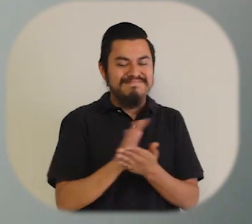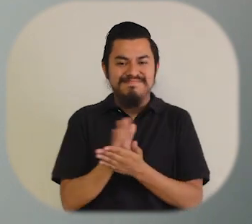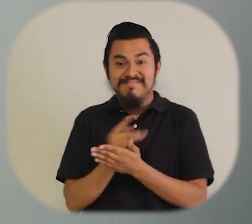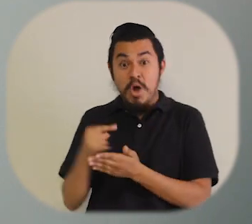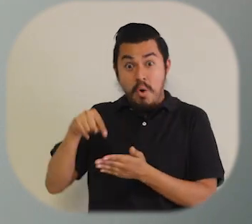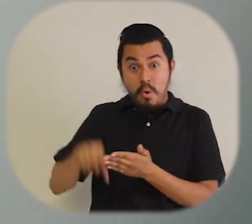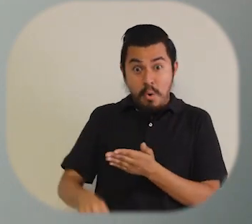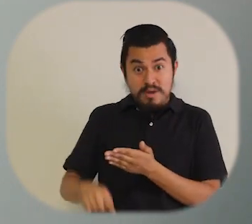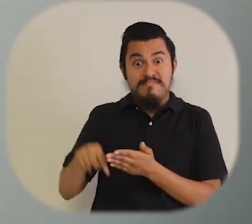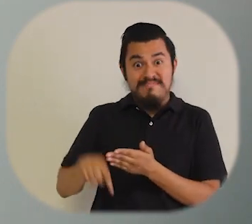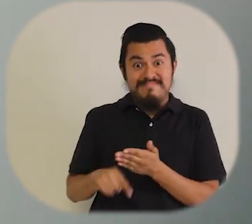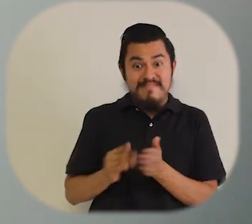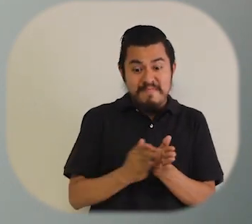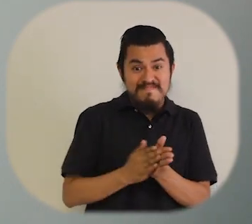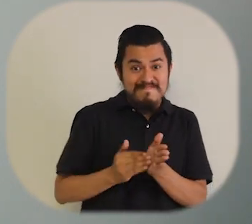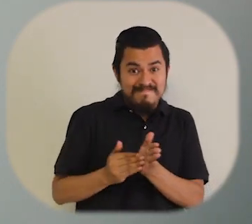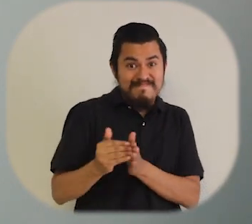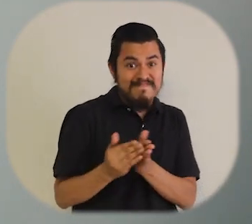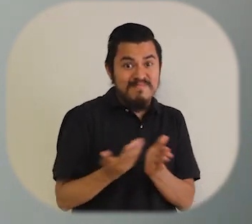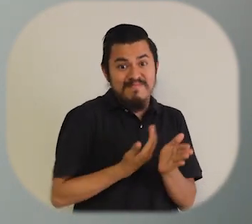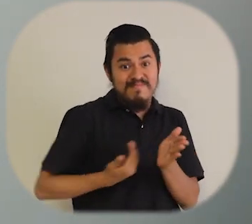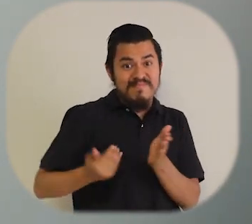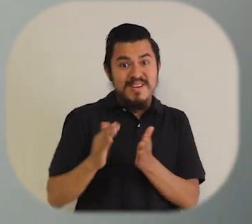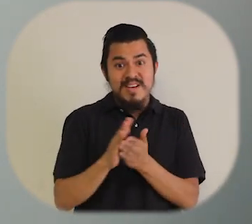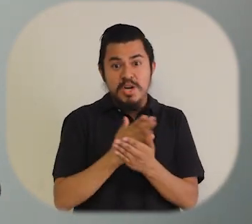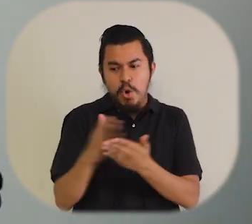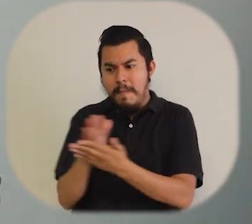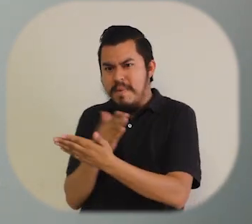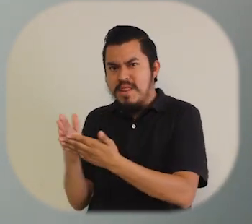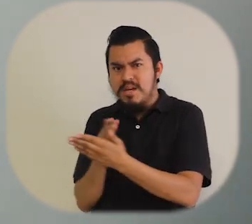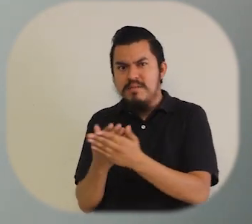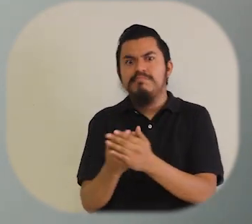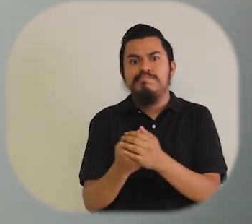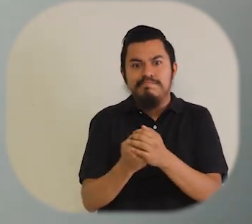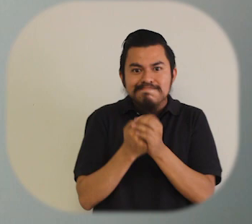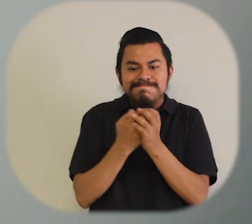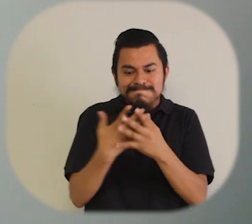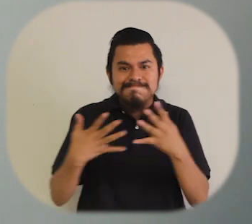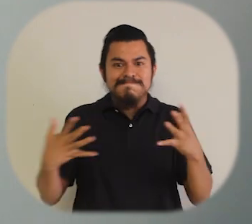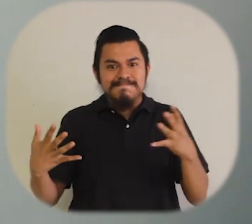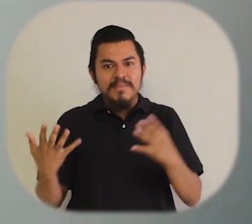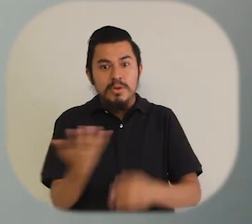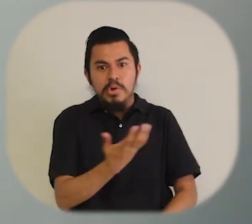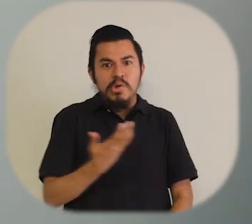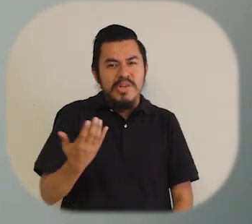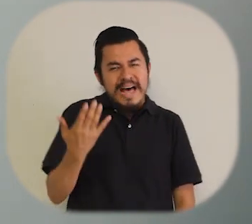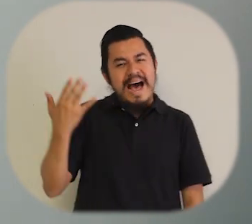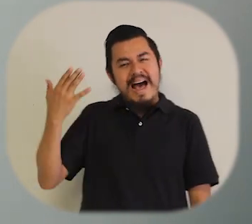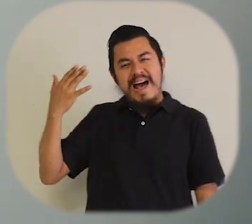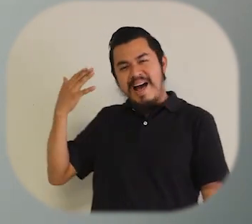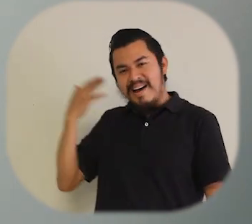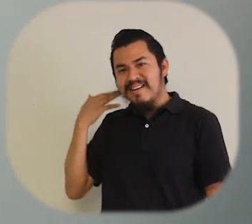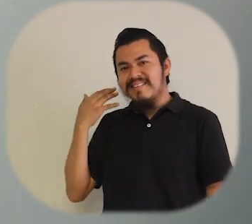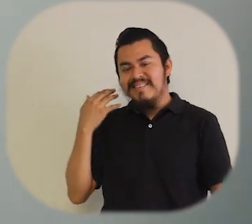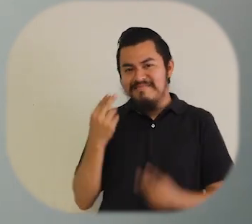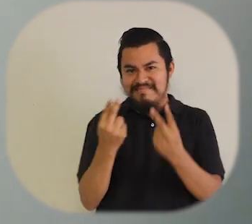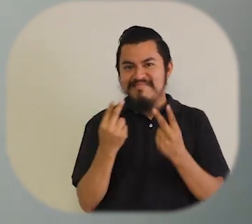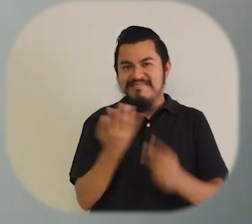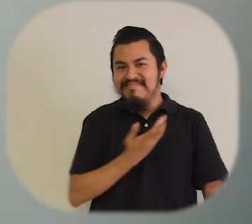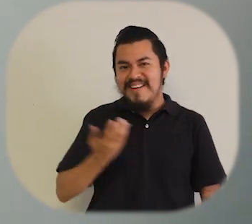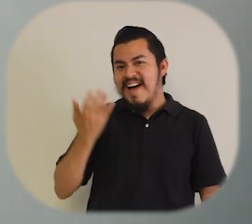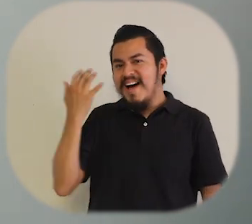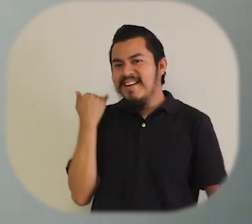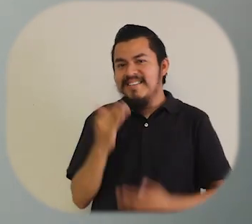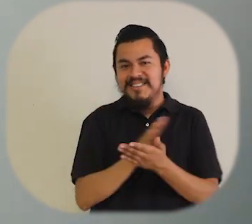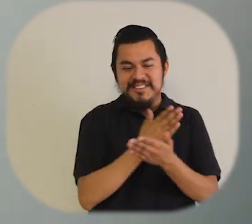más extensa. En los tiempos pasados hemos compartido que el Evangelio es que Jesús es el Cristo. Esto es lo que